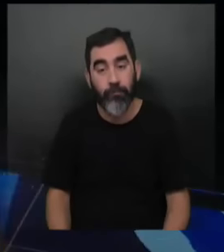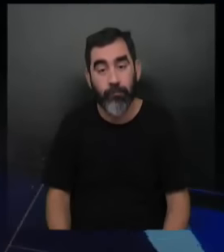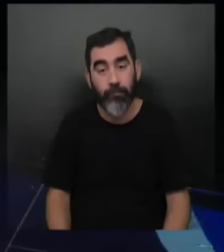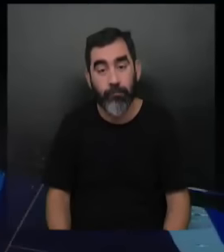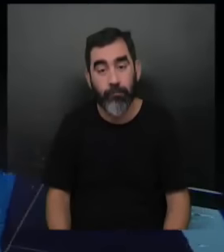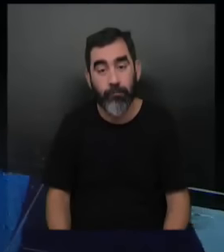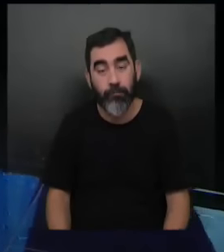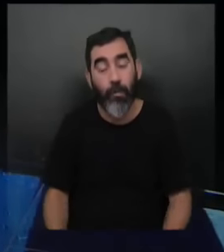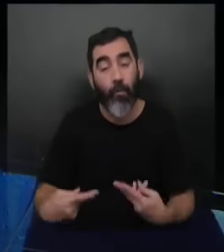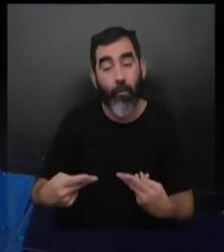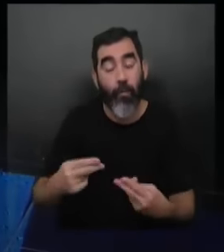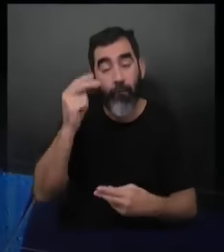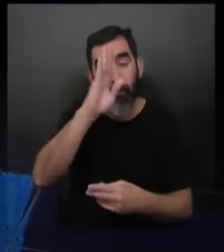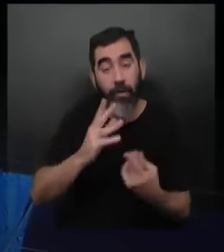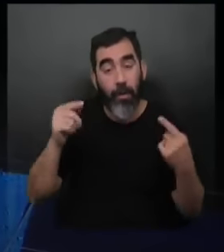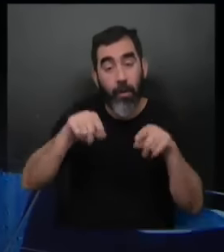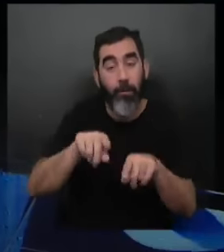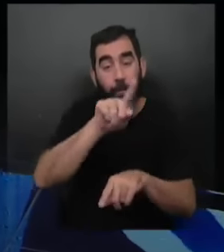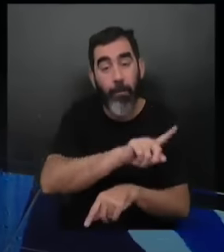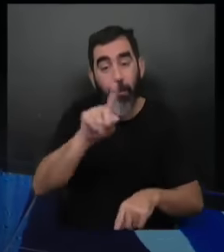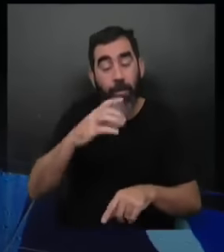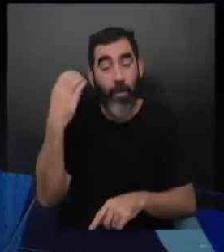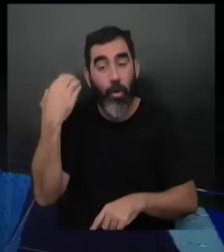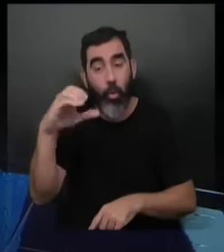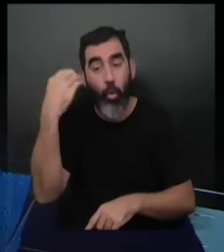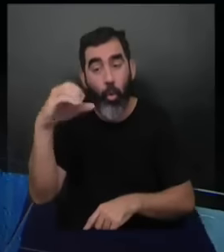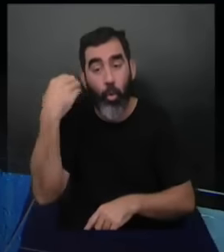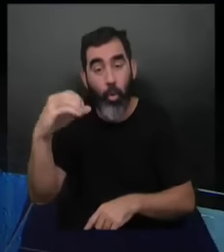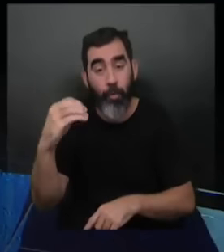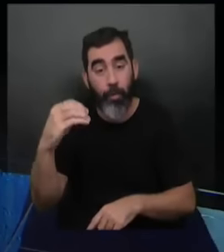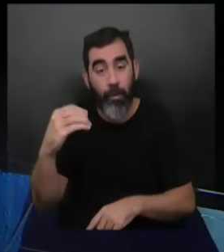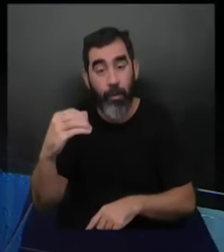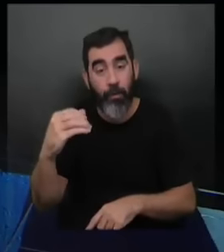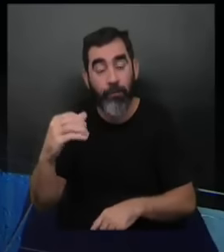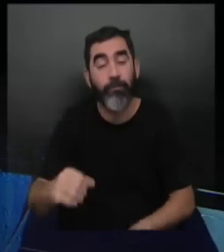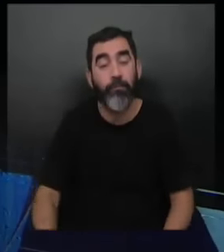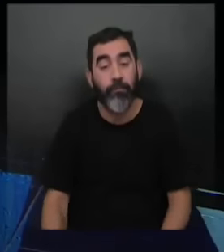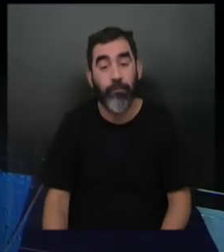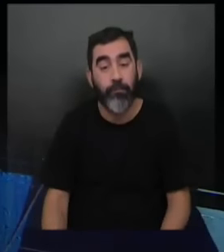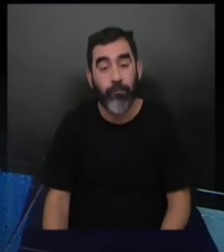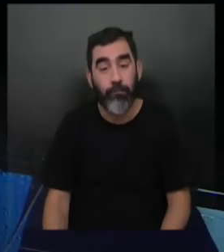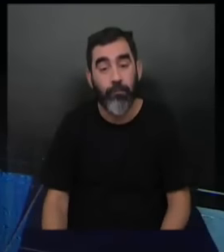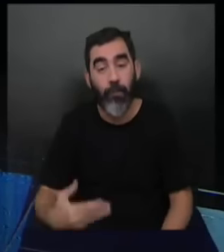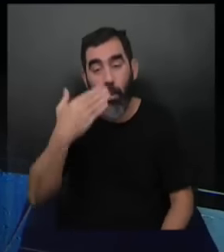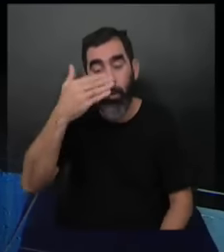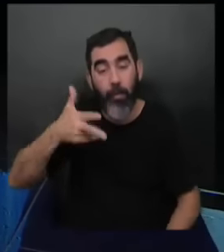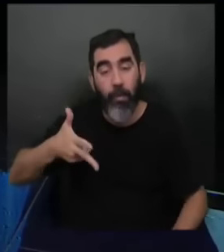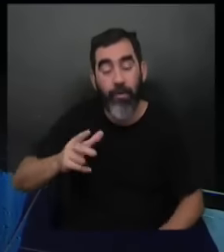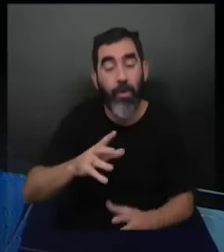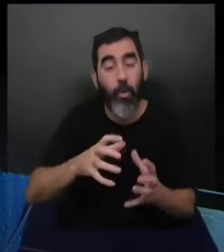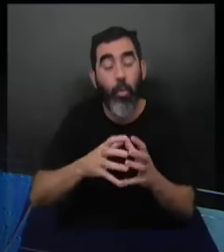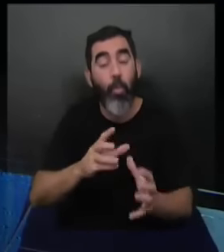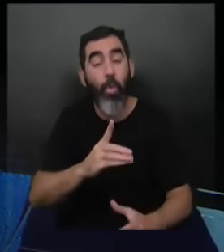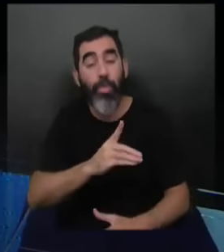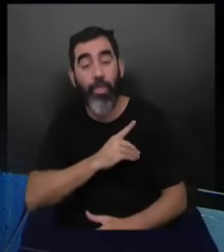atendidas porque Brasil empató 1 a un en California con Colombia en la última fecha del grupo d de la